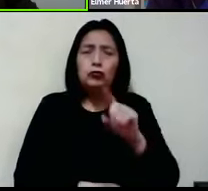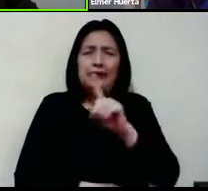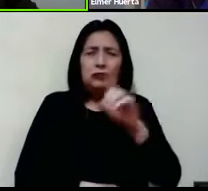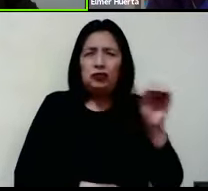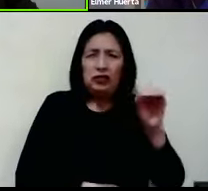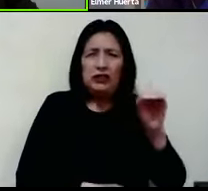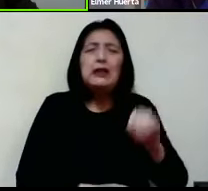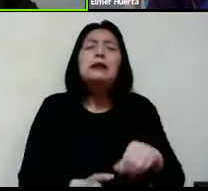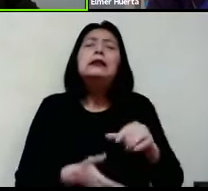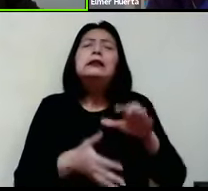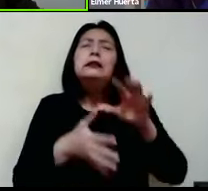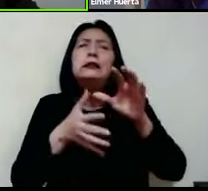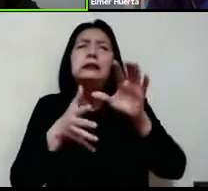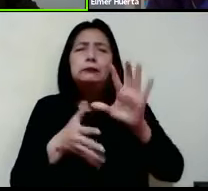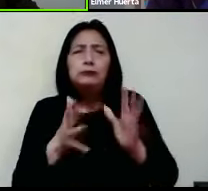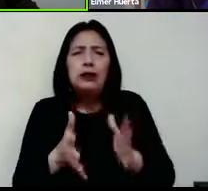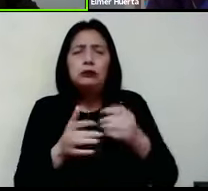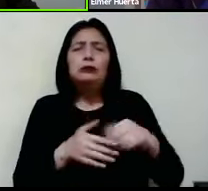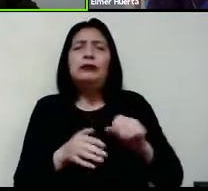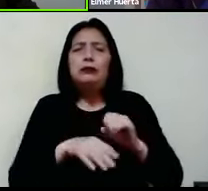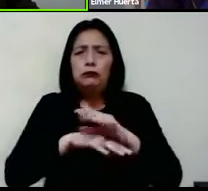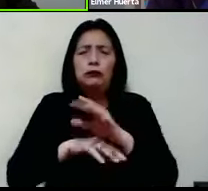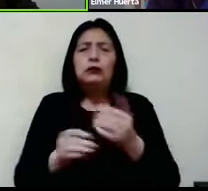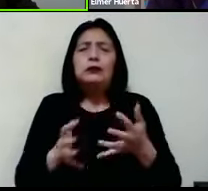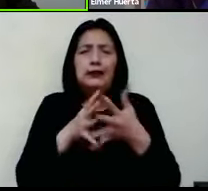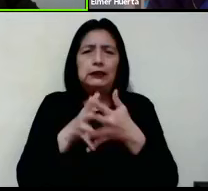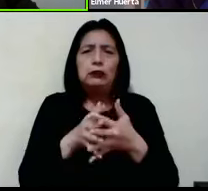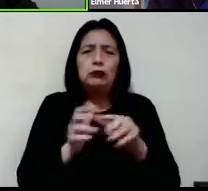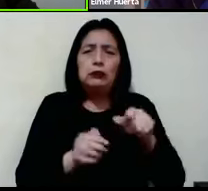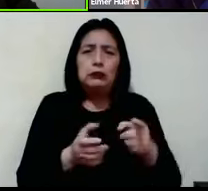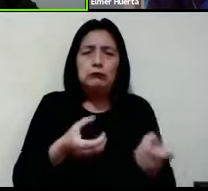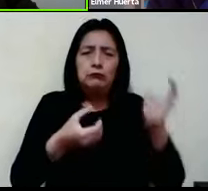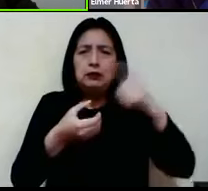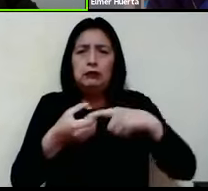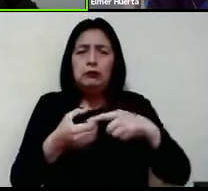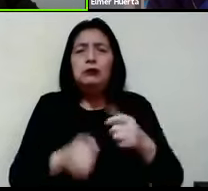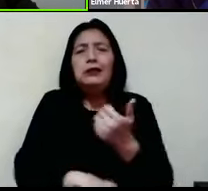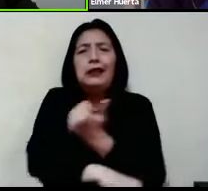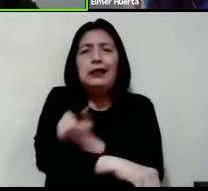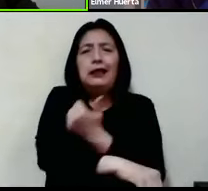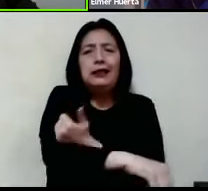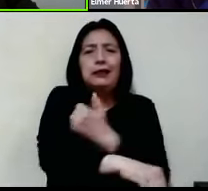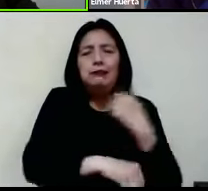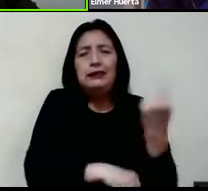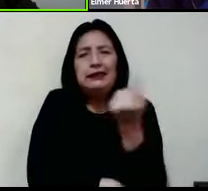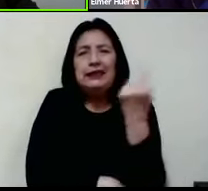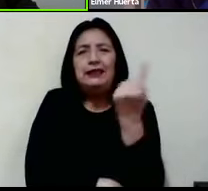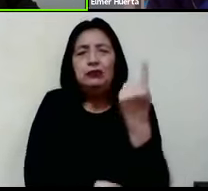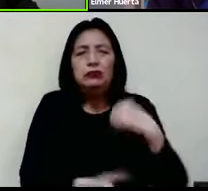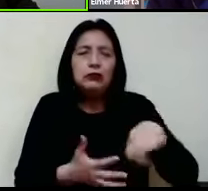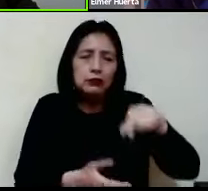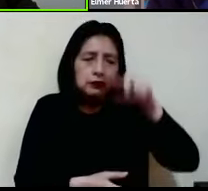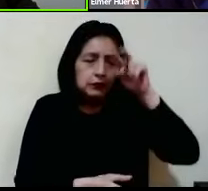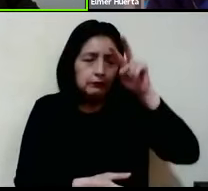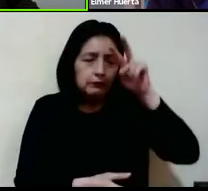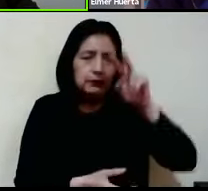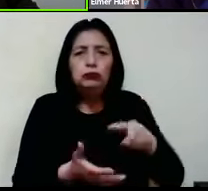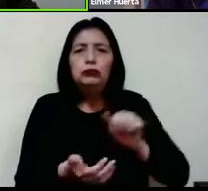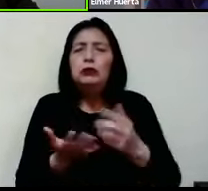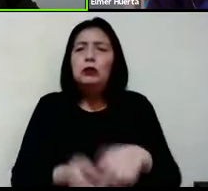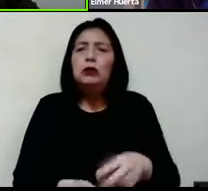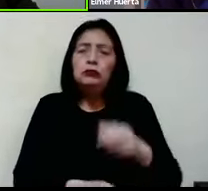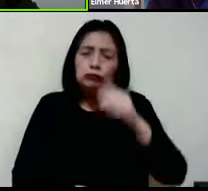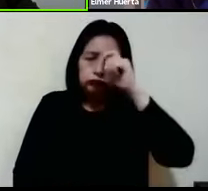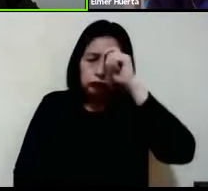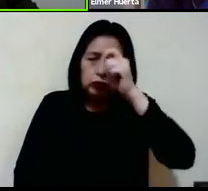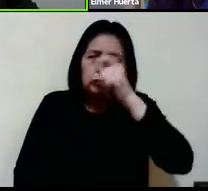en Estados Unidos. Es miembro correspondiente de la Academia Nacional de Medicina de Perú, doctor honoris